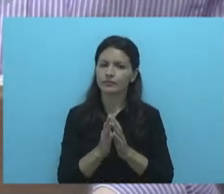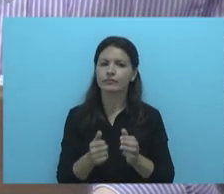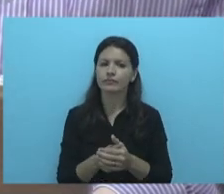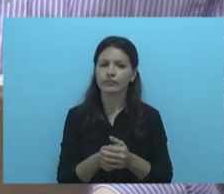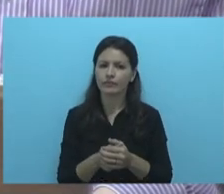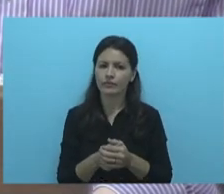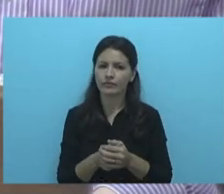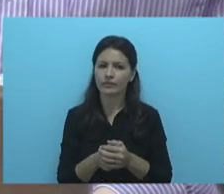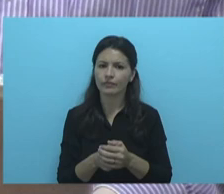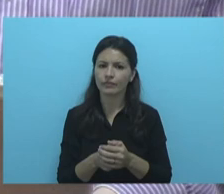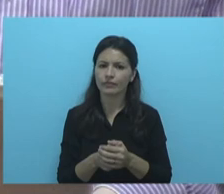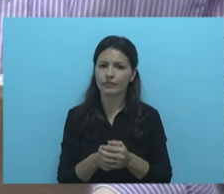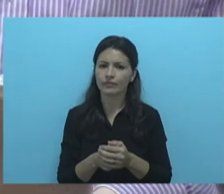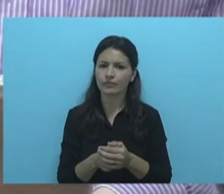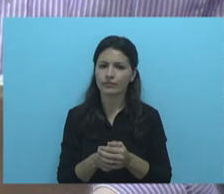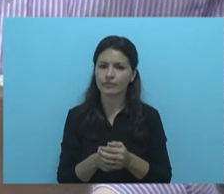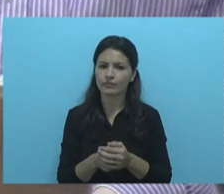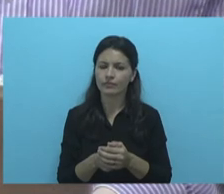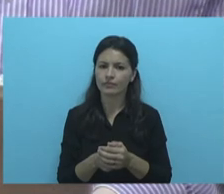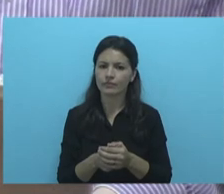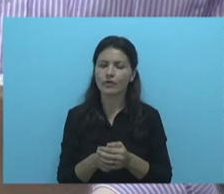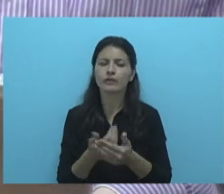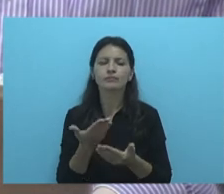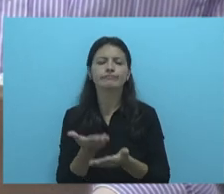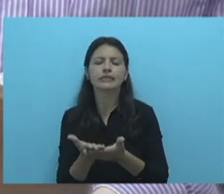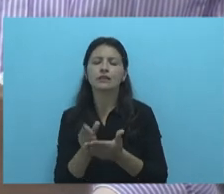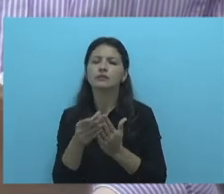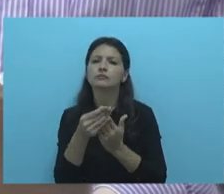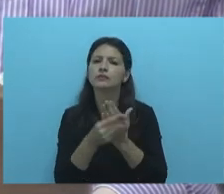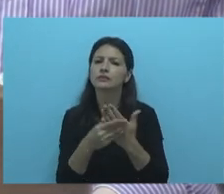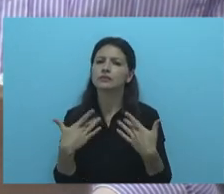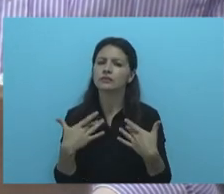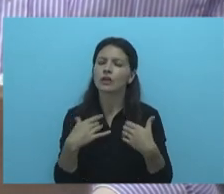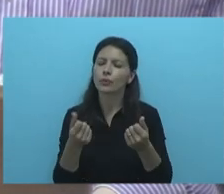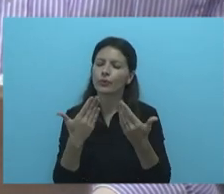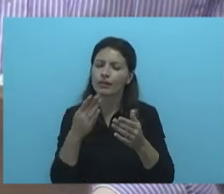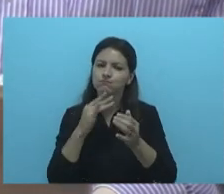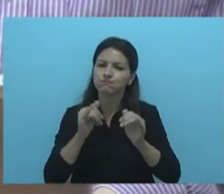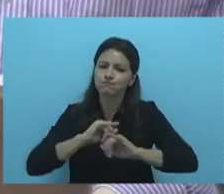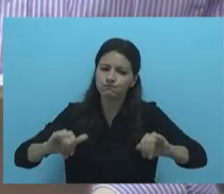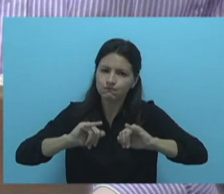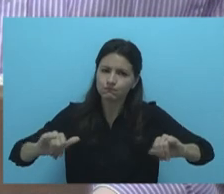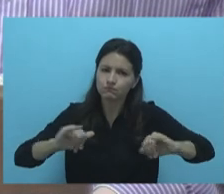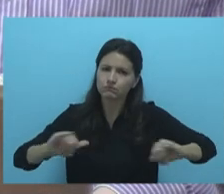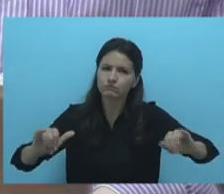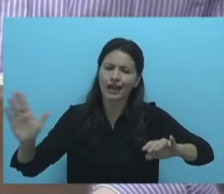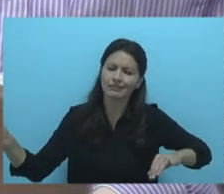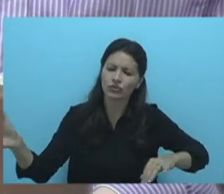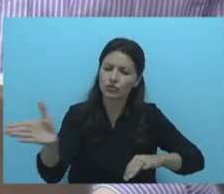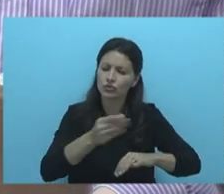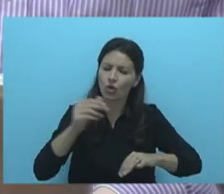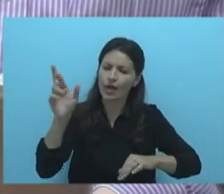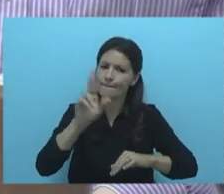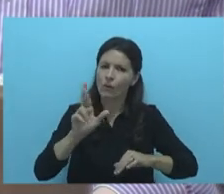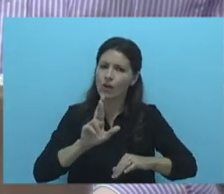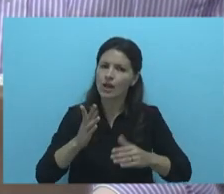Insto entonces a que desde el Ministerio de Salud se logre realmente una campaña accesible para todas